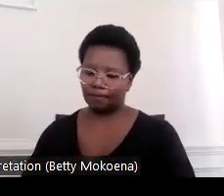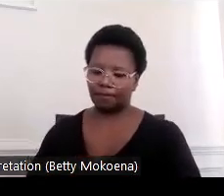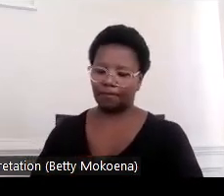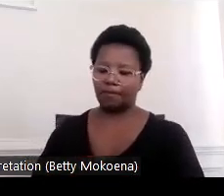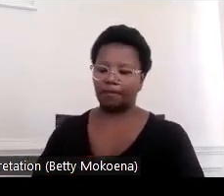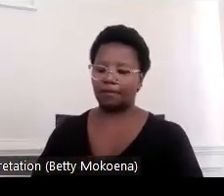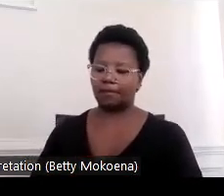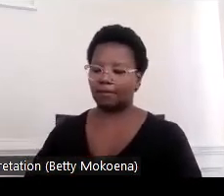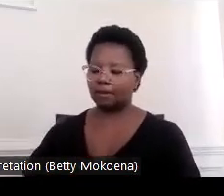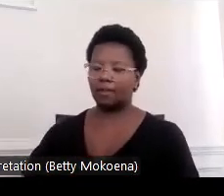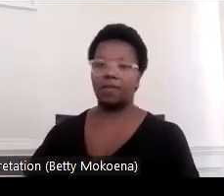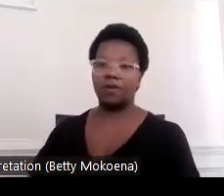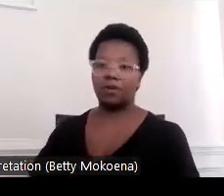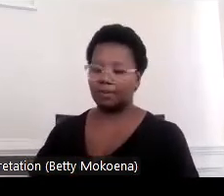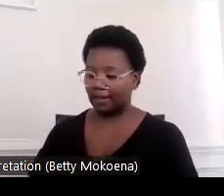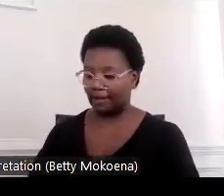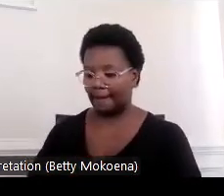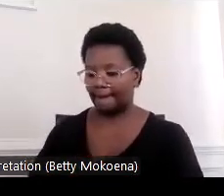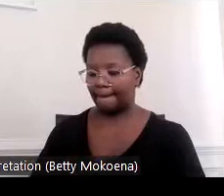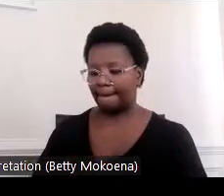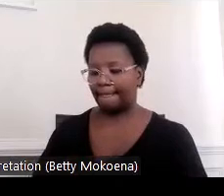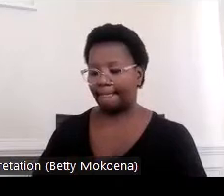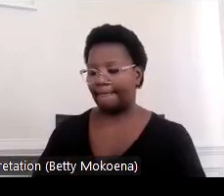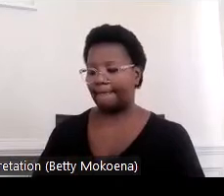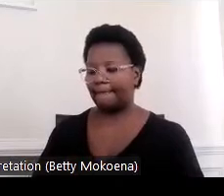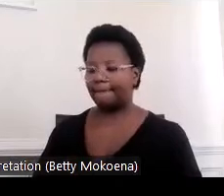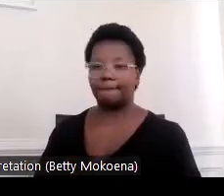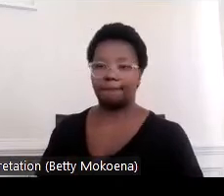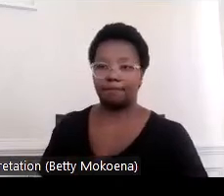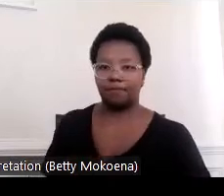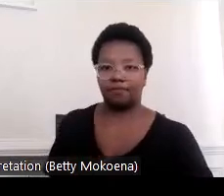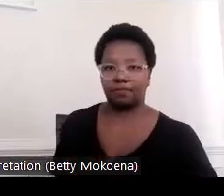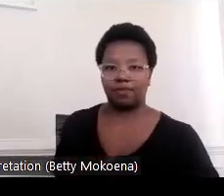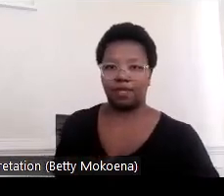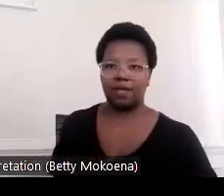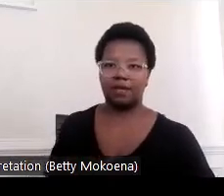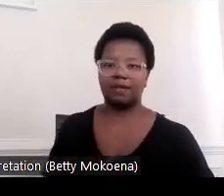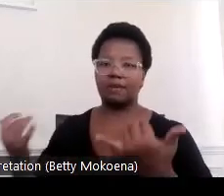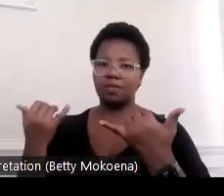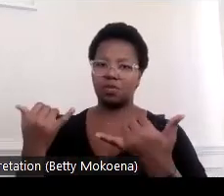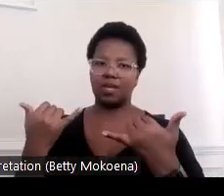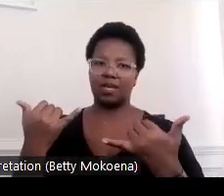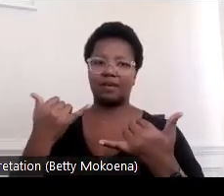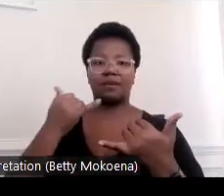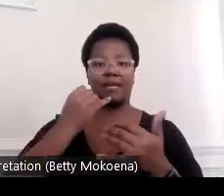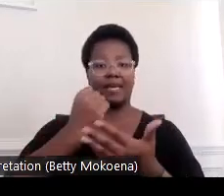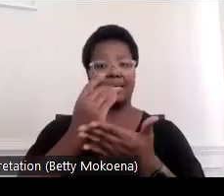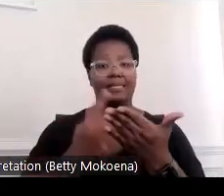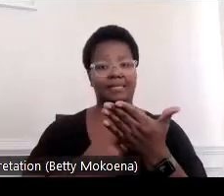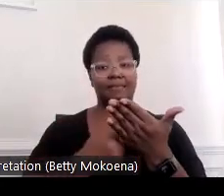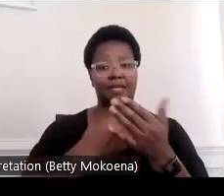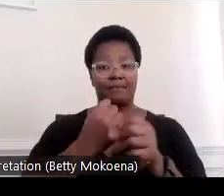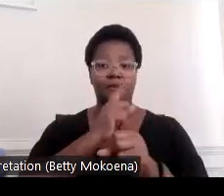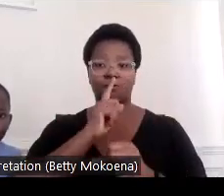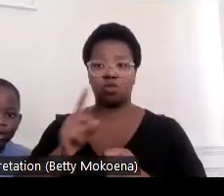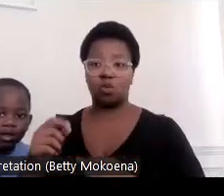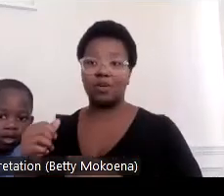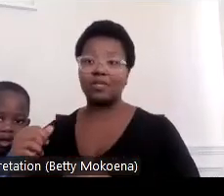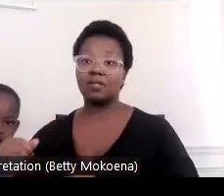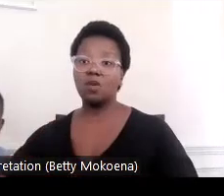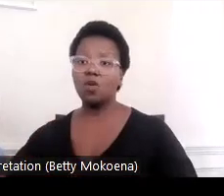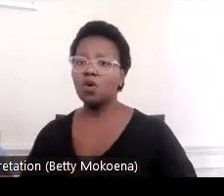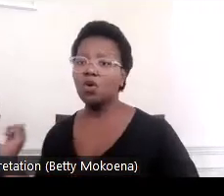Pero y en algunos casos se hacen excepciones a las exigencias para asegurar la seguridad y bienestar del individuo